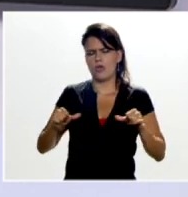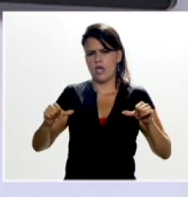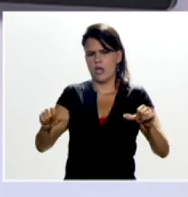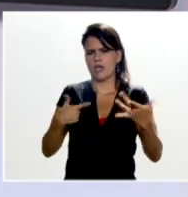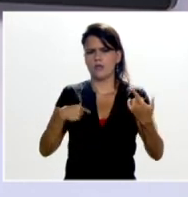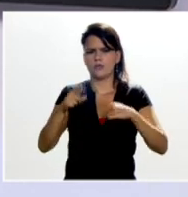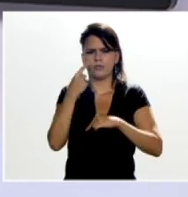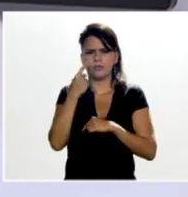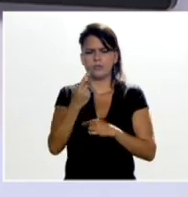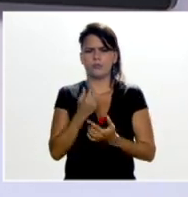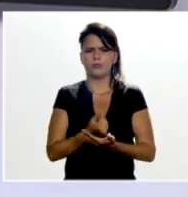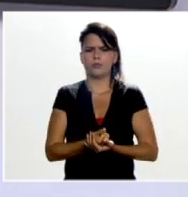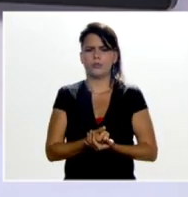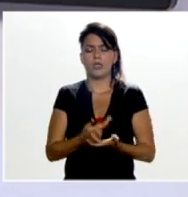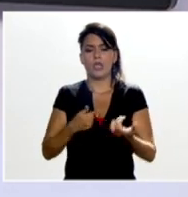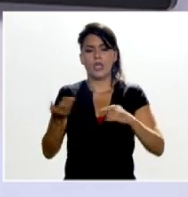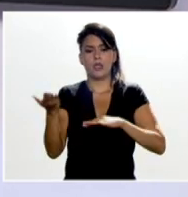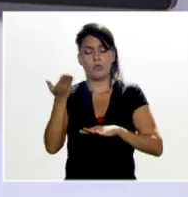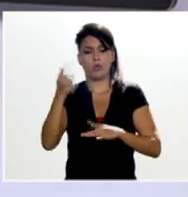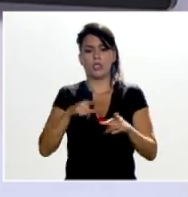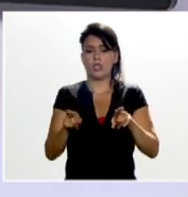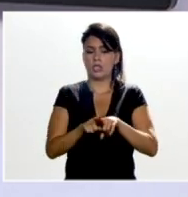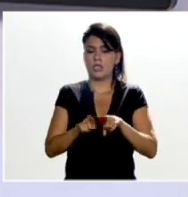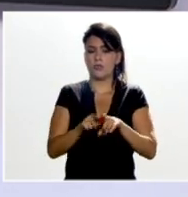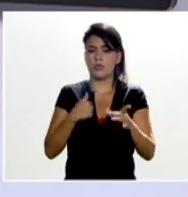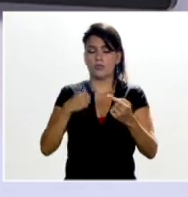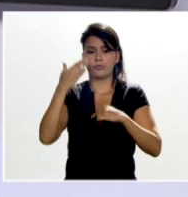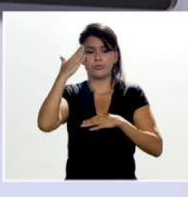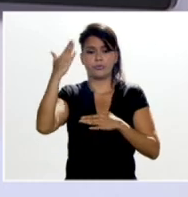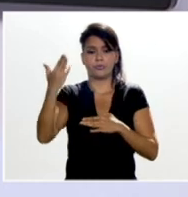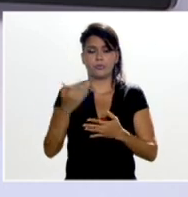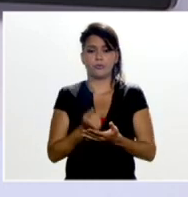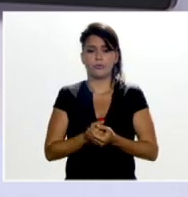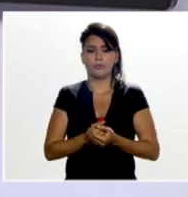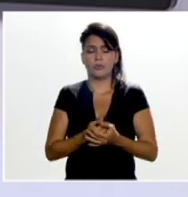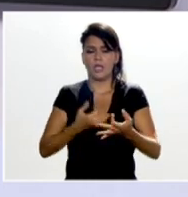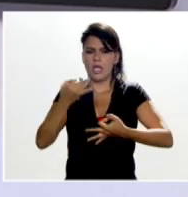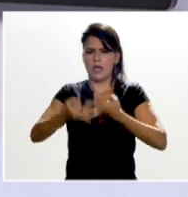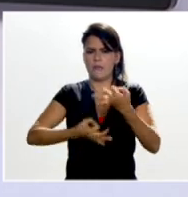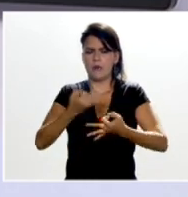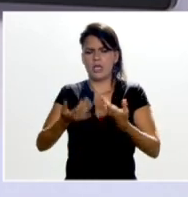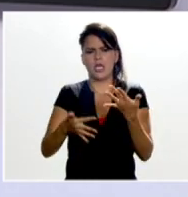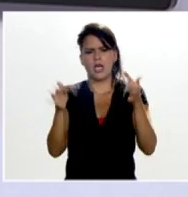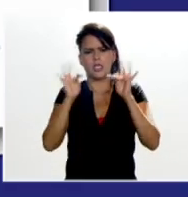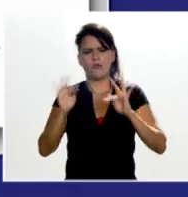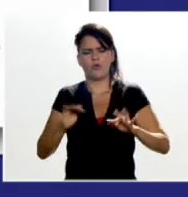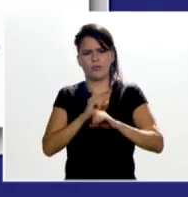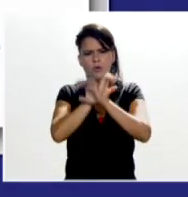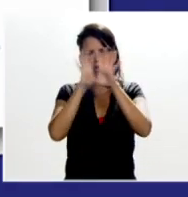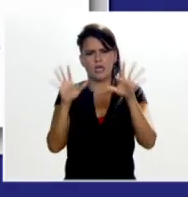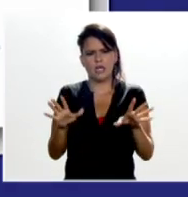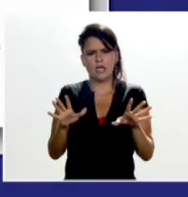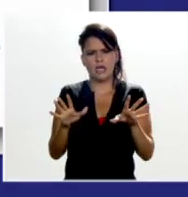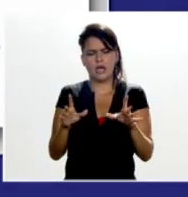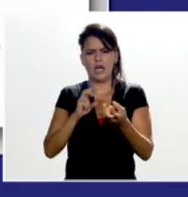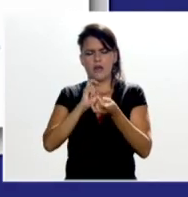Ahora bien, que es importante también tomar en consideración: explicar de forma clara y precisa el referente teórico